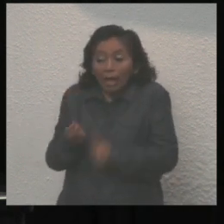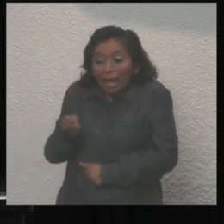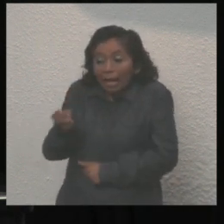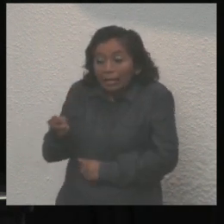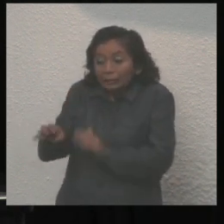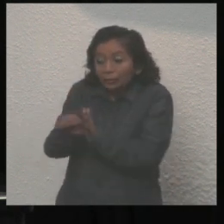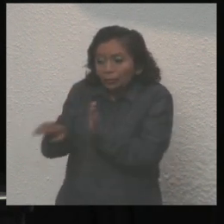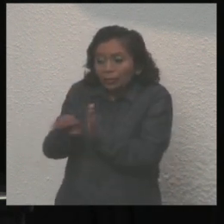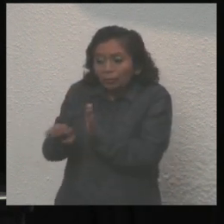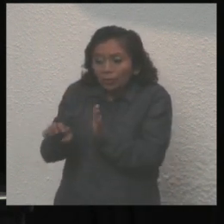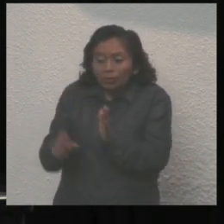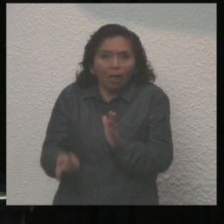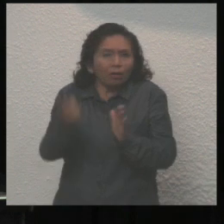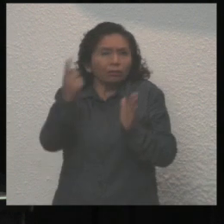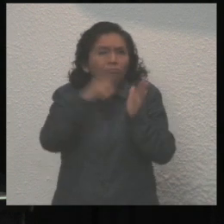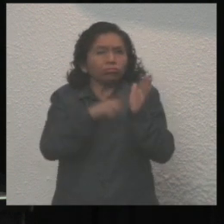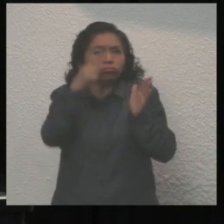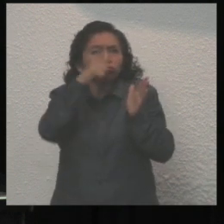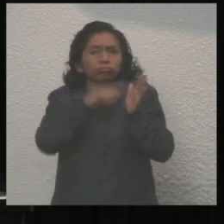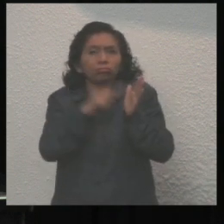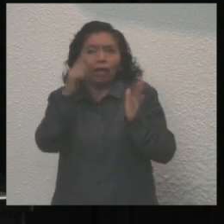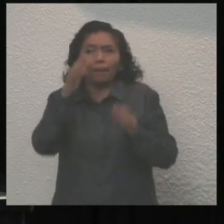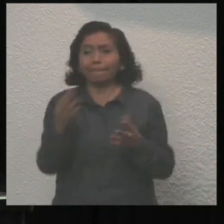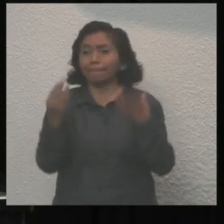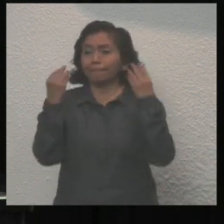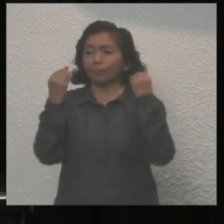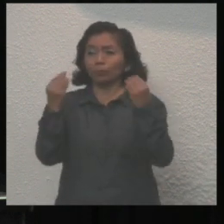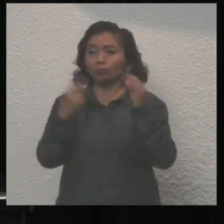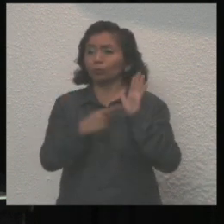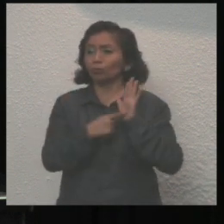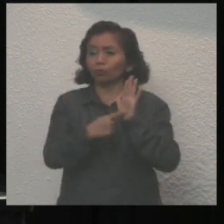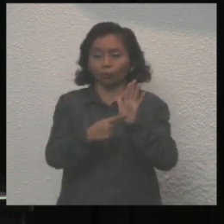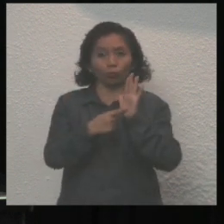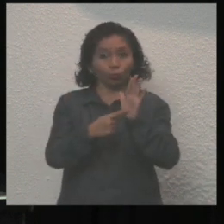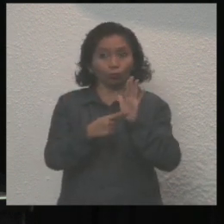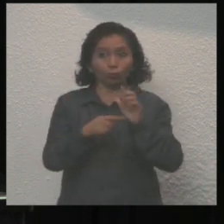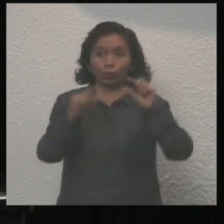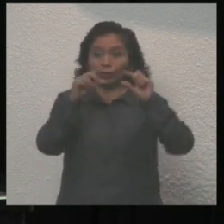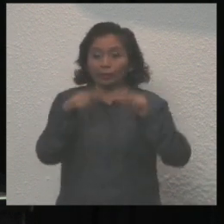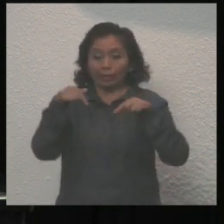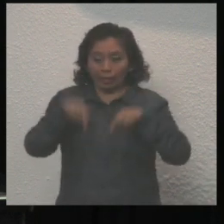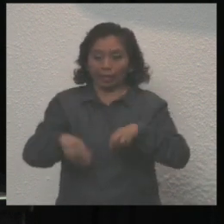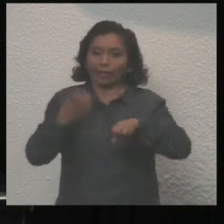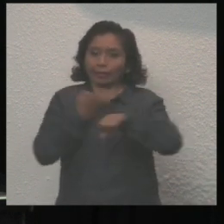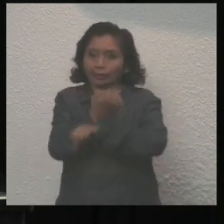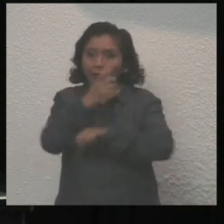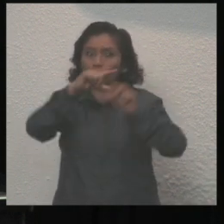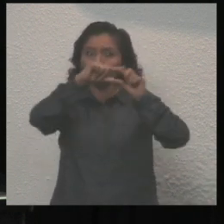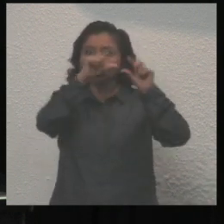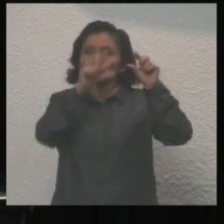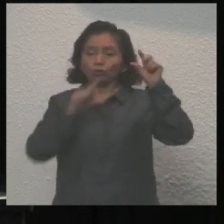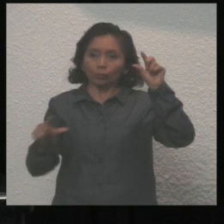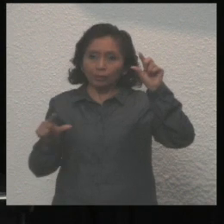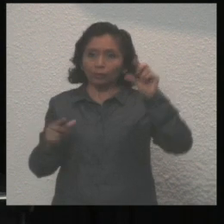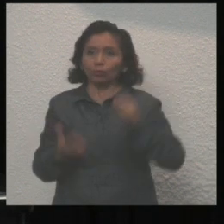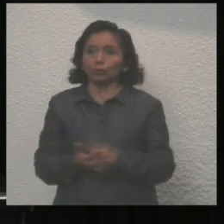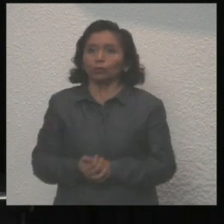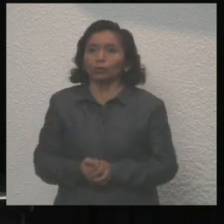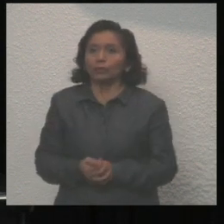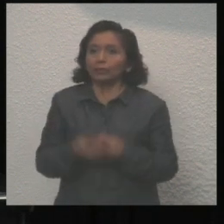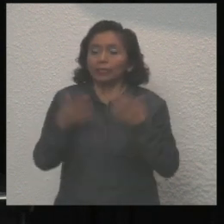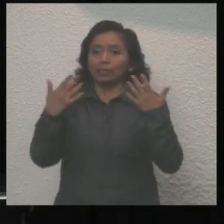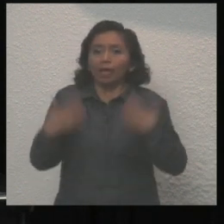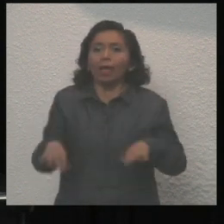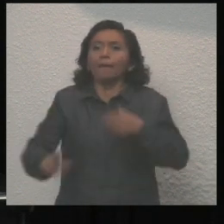entre miles de situaciones del campo en nuestra entidad y en todo el país. La catástrofe nacional y social